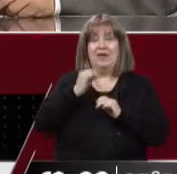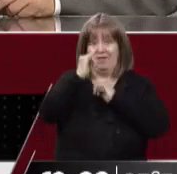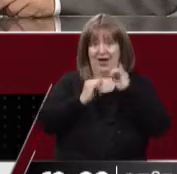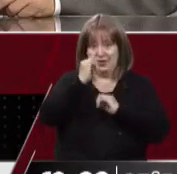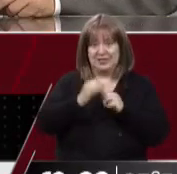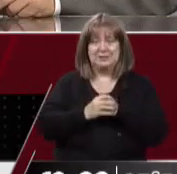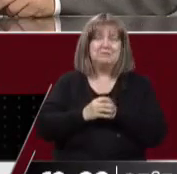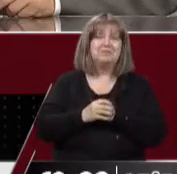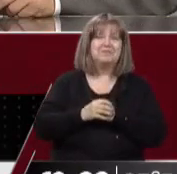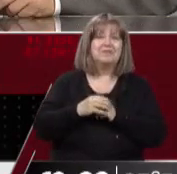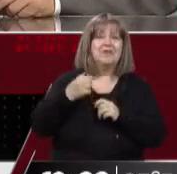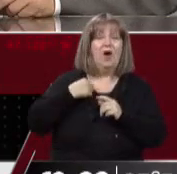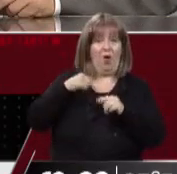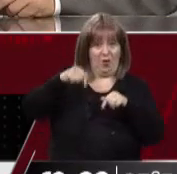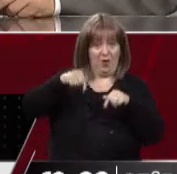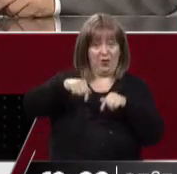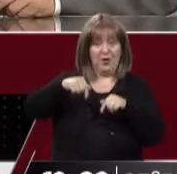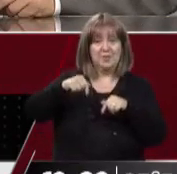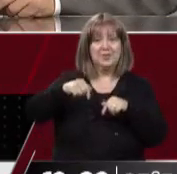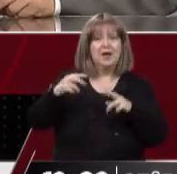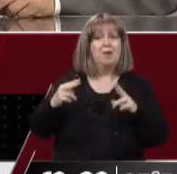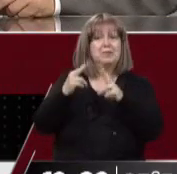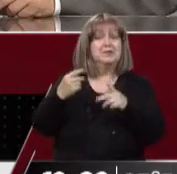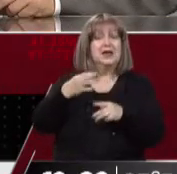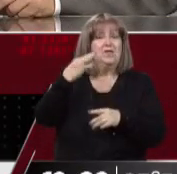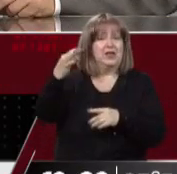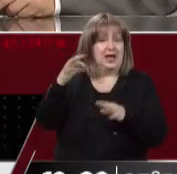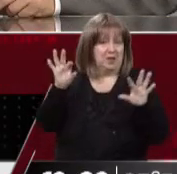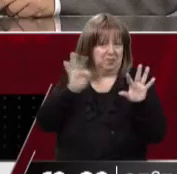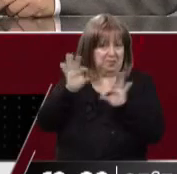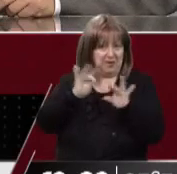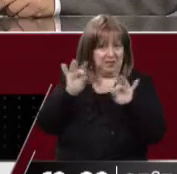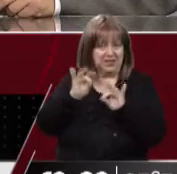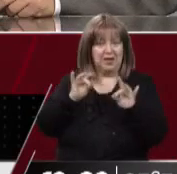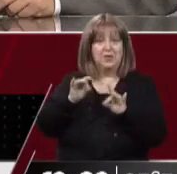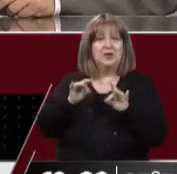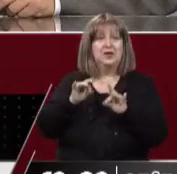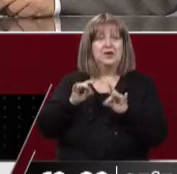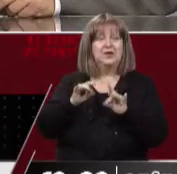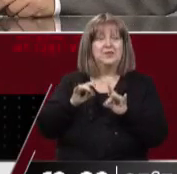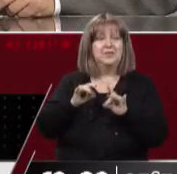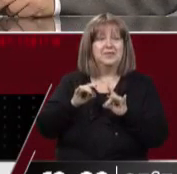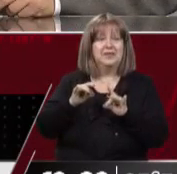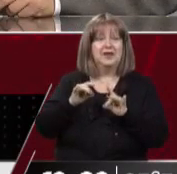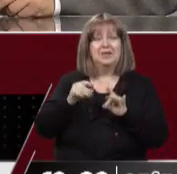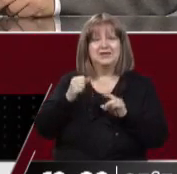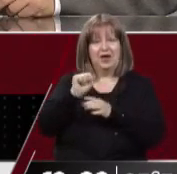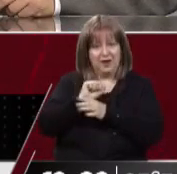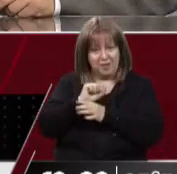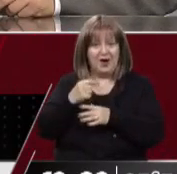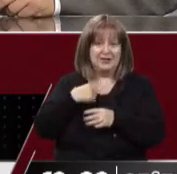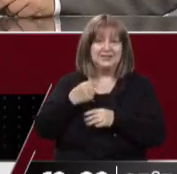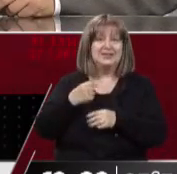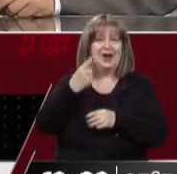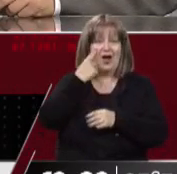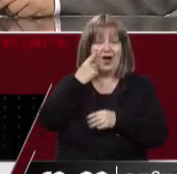cuento rápido, mira. Salimos, nos sentamos en un lugar donde nos invitaron a porque encima a Endoja nos hicimos recontra mil famosos, también nos conoce